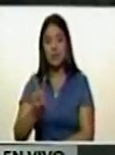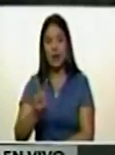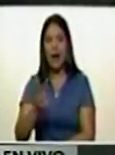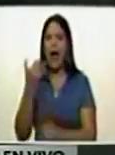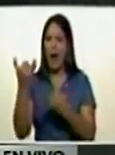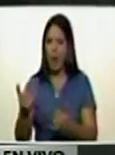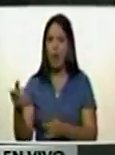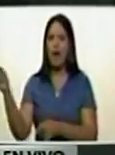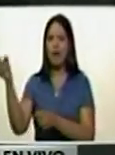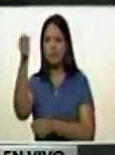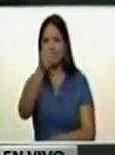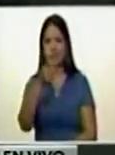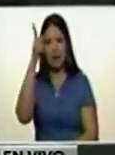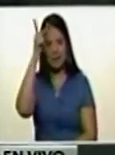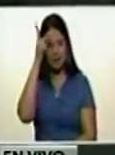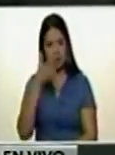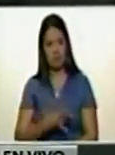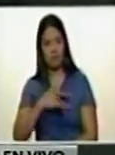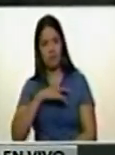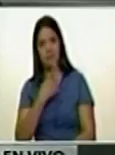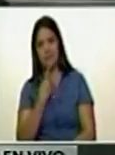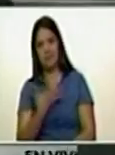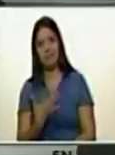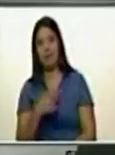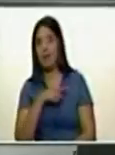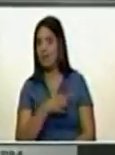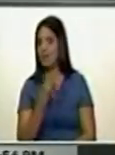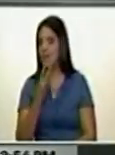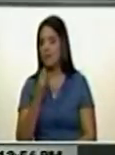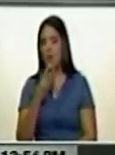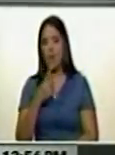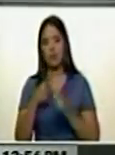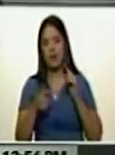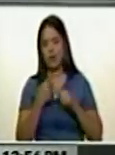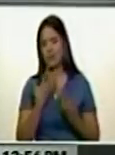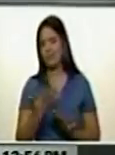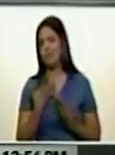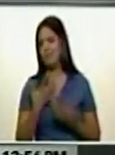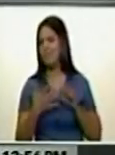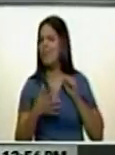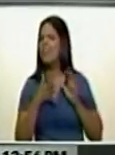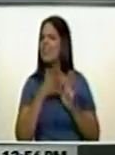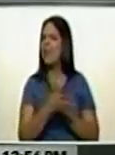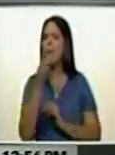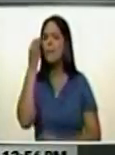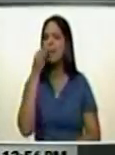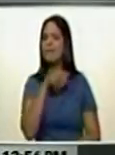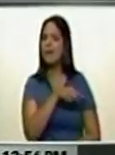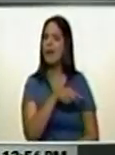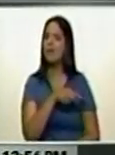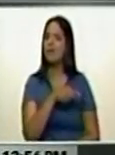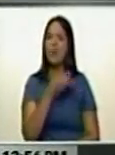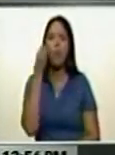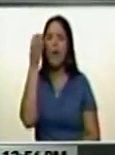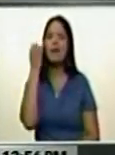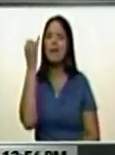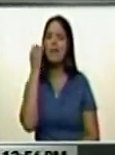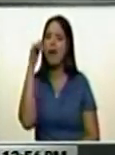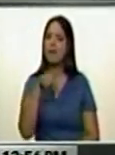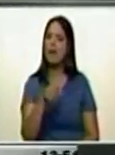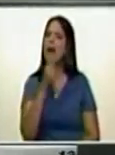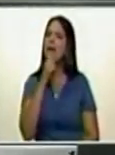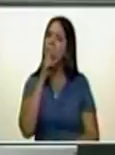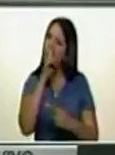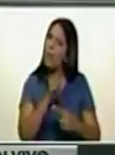Indígena. Eso dice mucho, filosóficamente, históricamente, de qué es lo que ellos piensan y qué creen. ¿A quién le